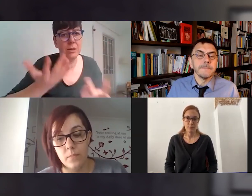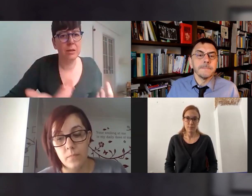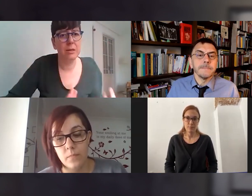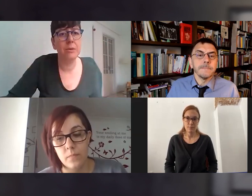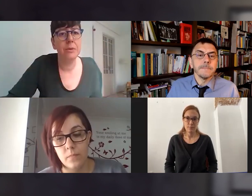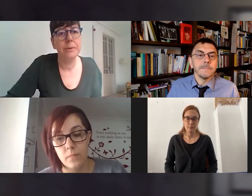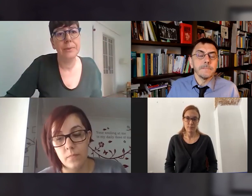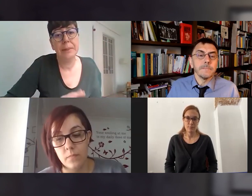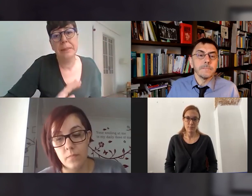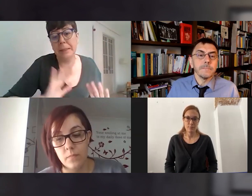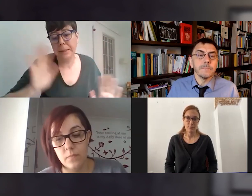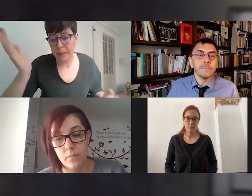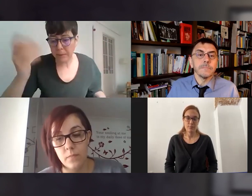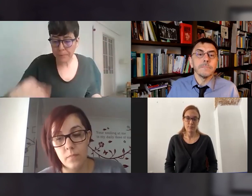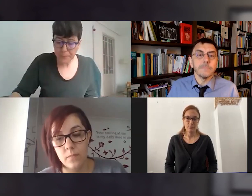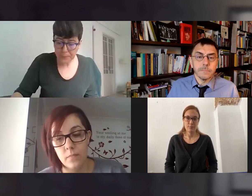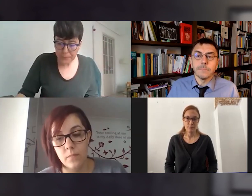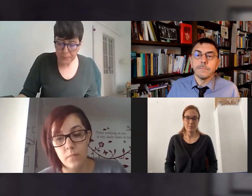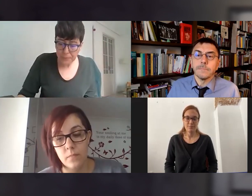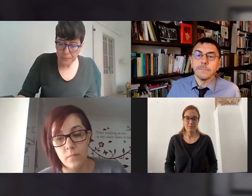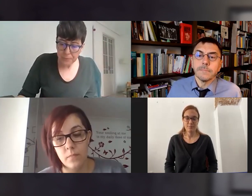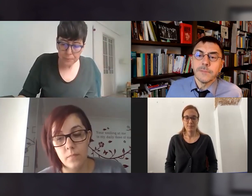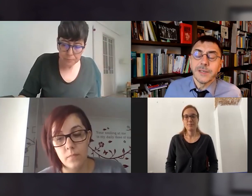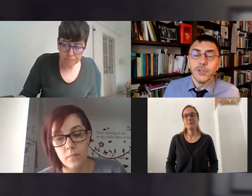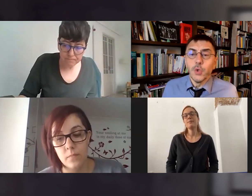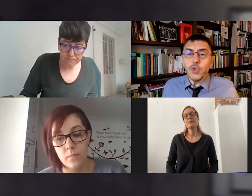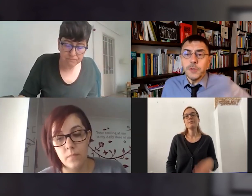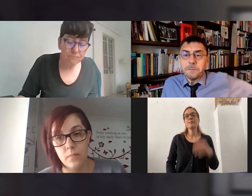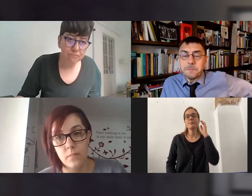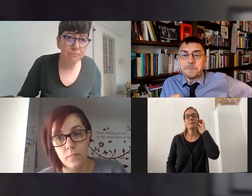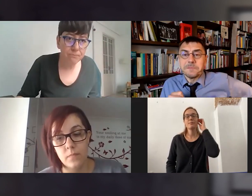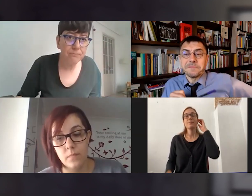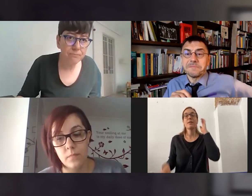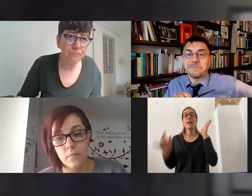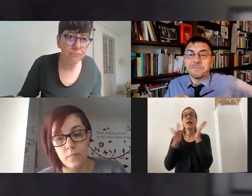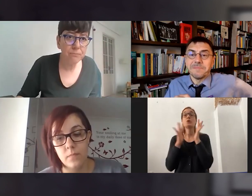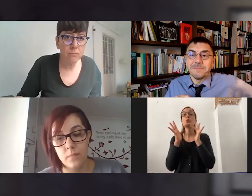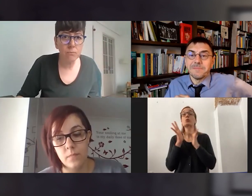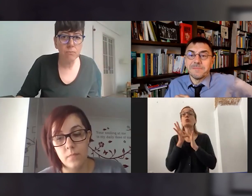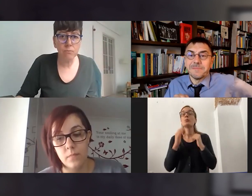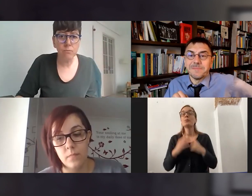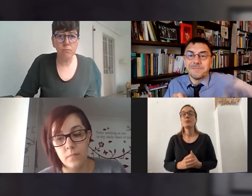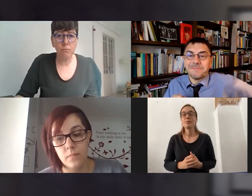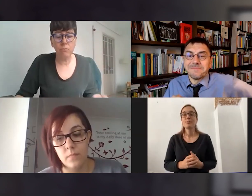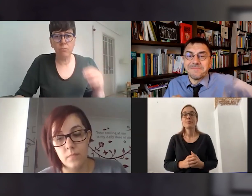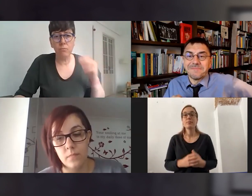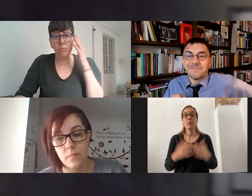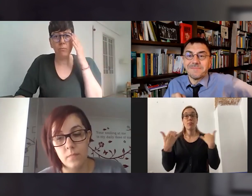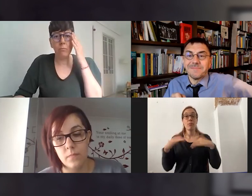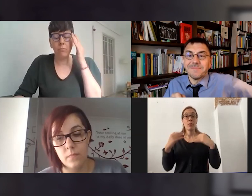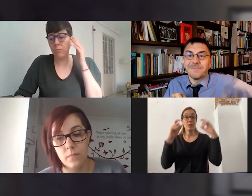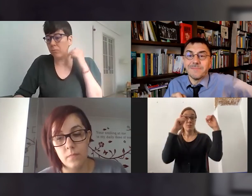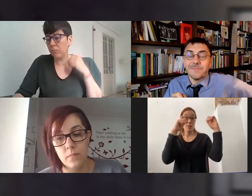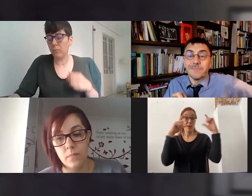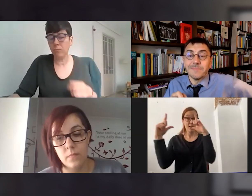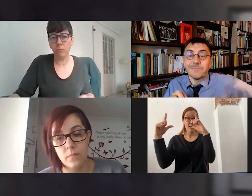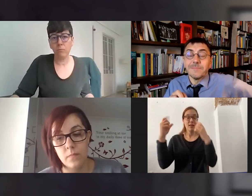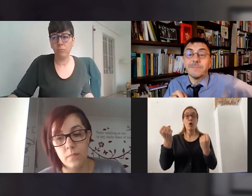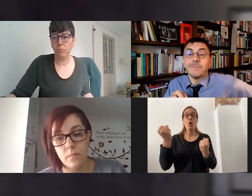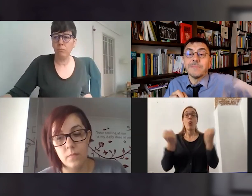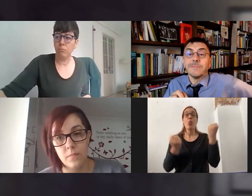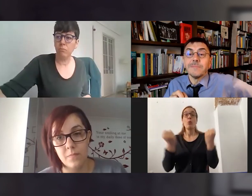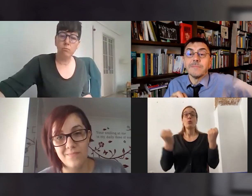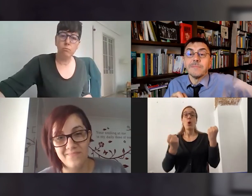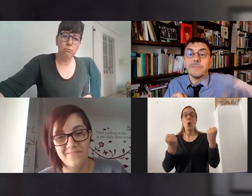y tenemos que estar ahí arropando. Jesús. Pues imagínate cuando un conductor de la basura le